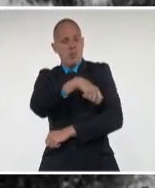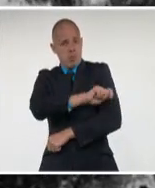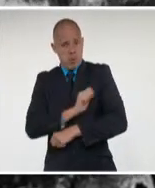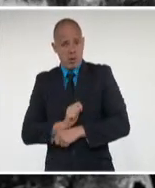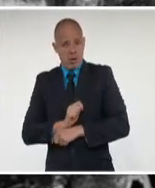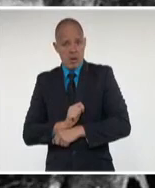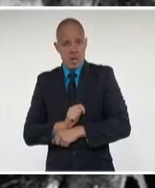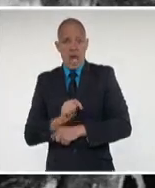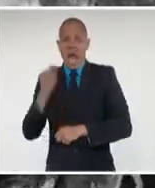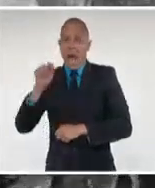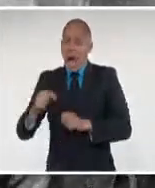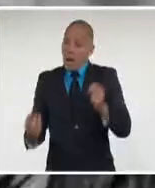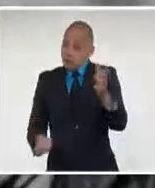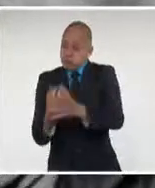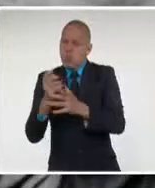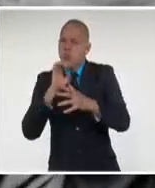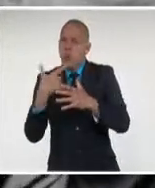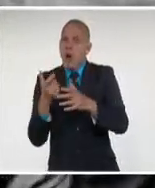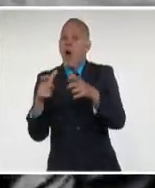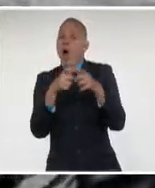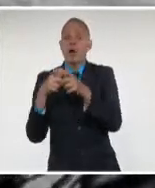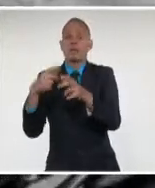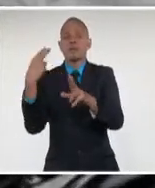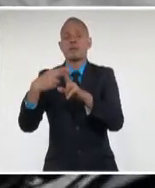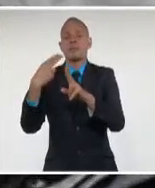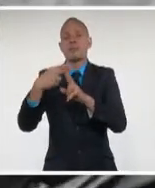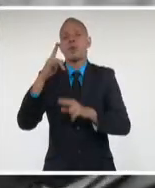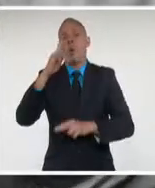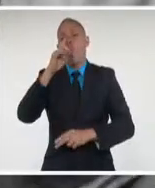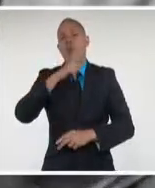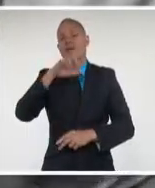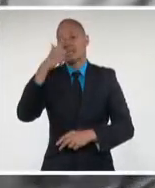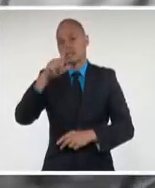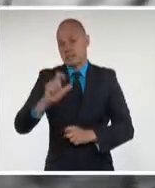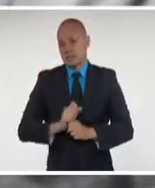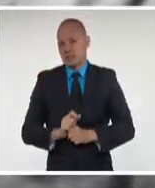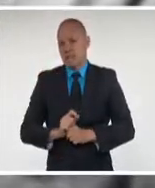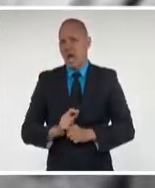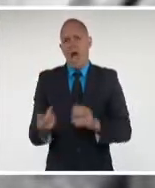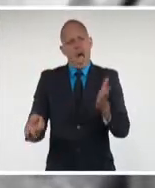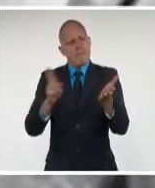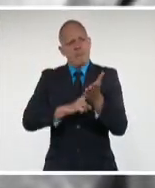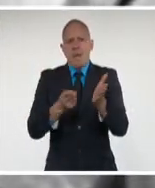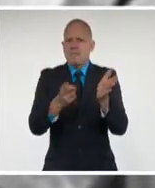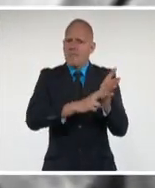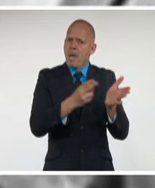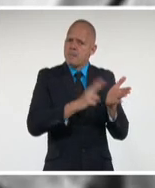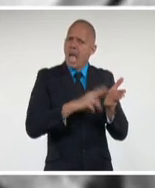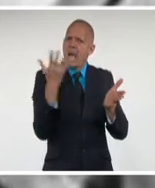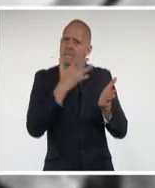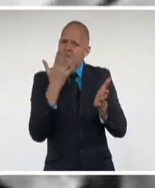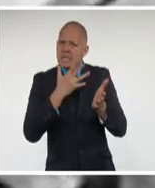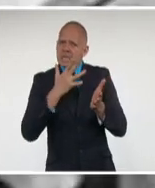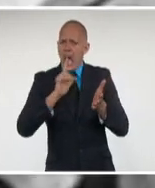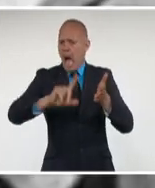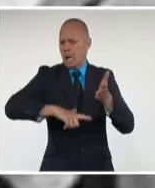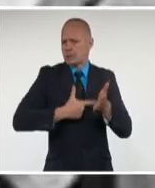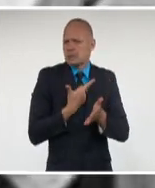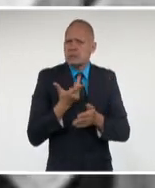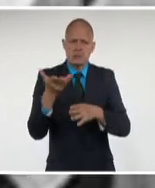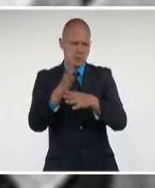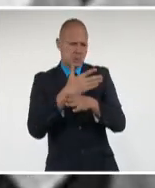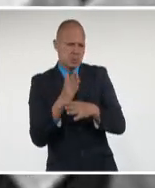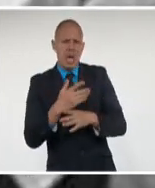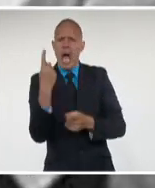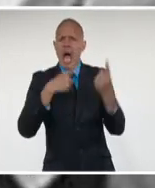y Artistas de Cuba, que aúna a intelectuales y artistas con diversidad de criterios, con diversidad de